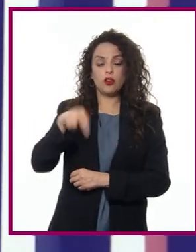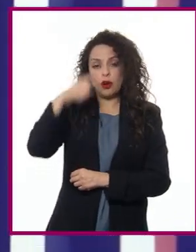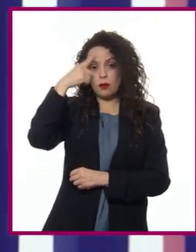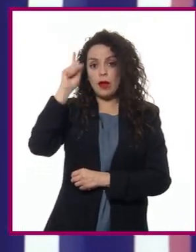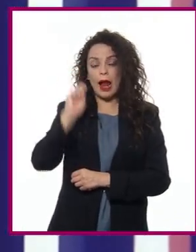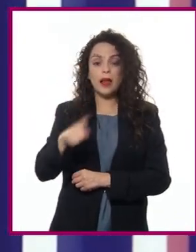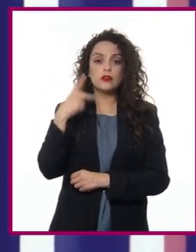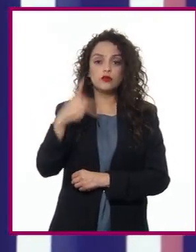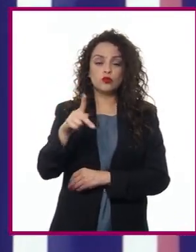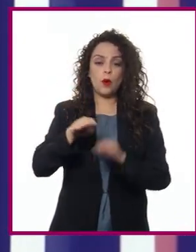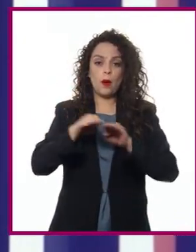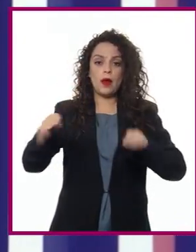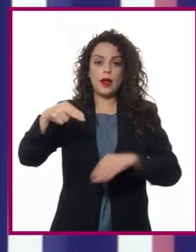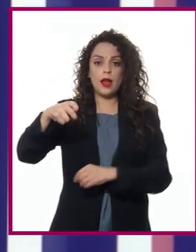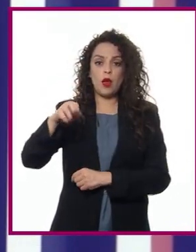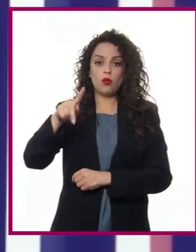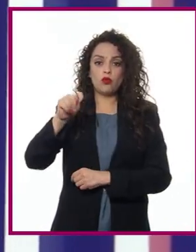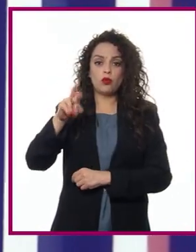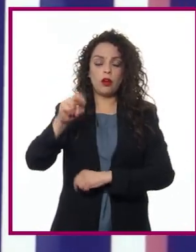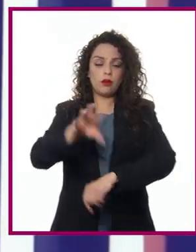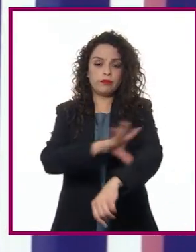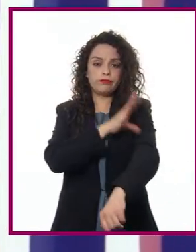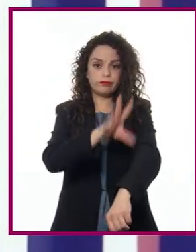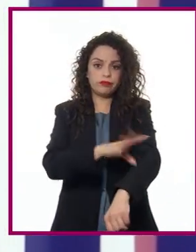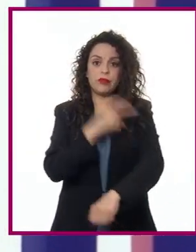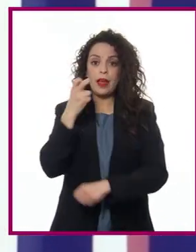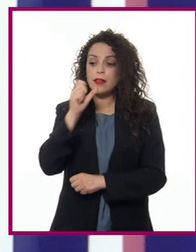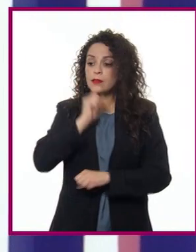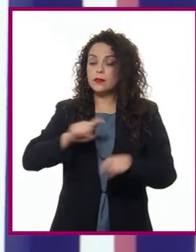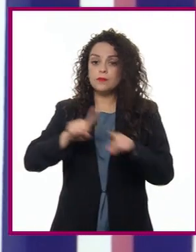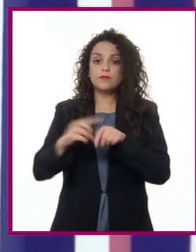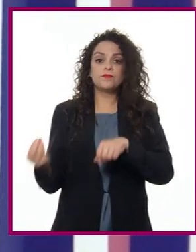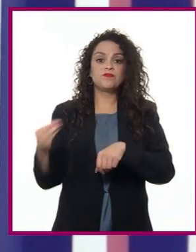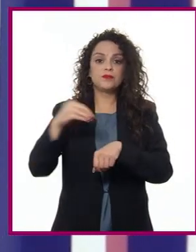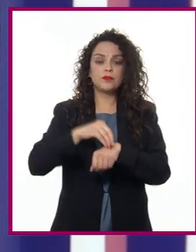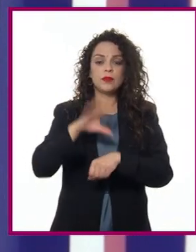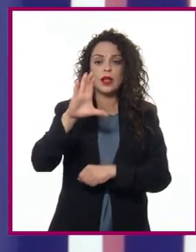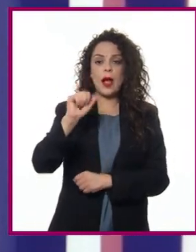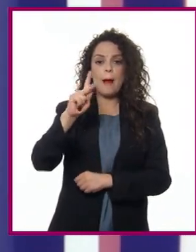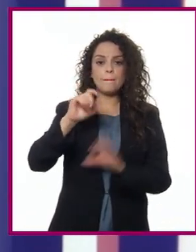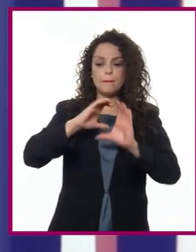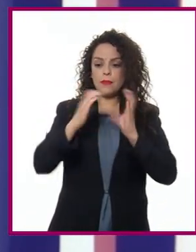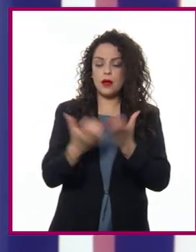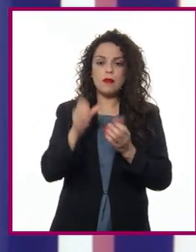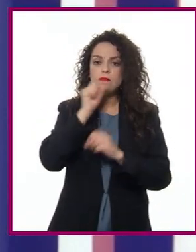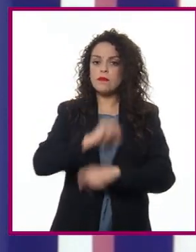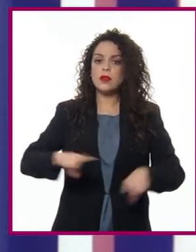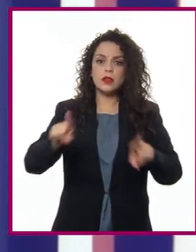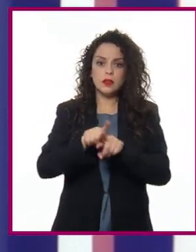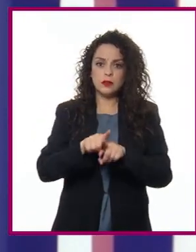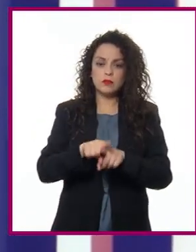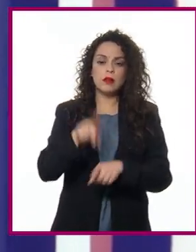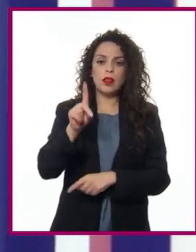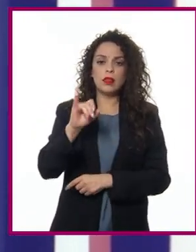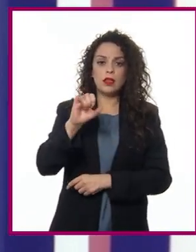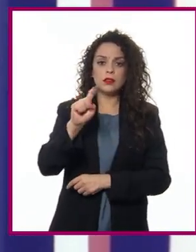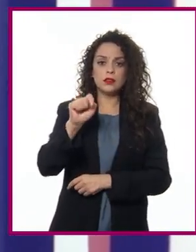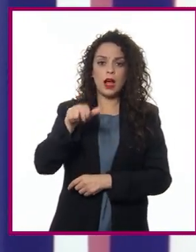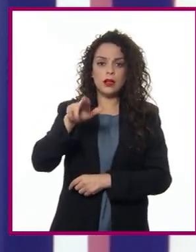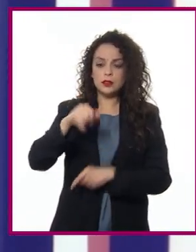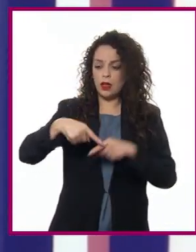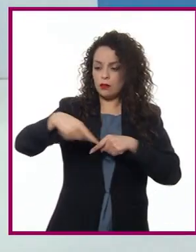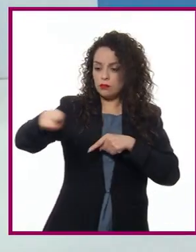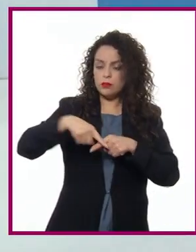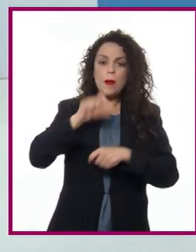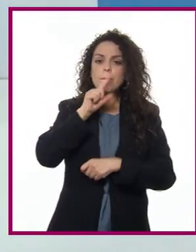neutro. En un mismo periodo, los electrones se agregan en la misma capa, es decir, a la misma distancia del núcleo,